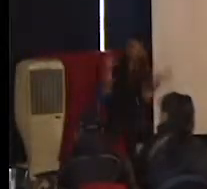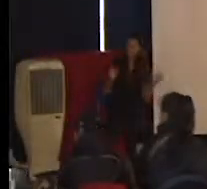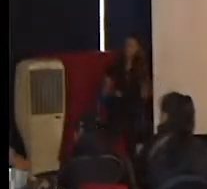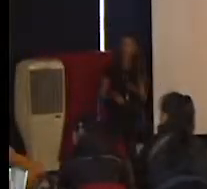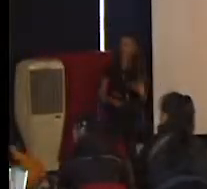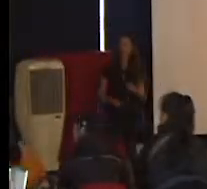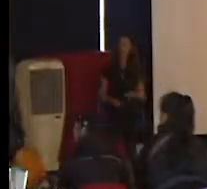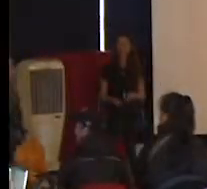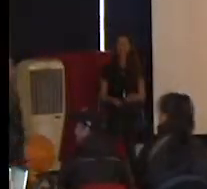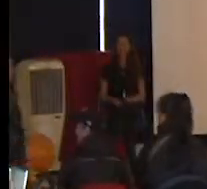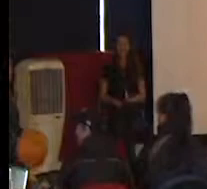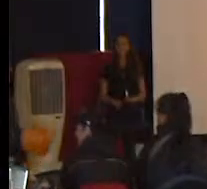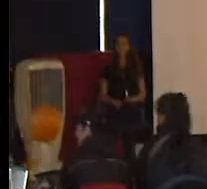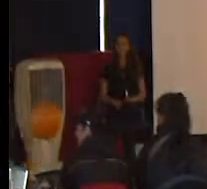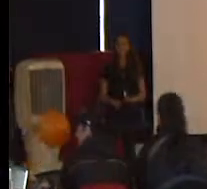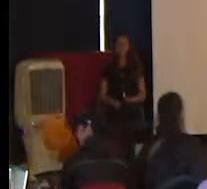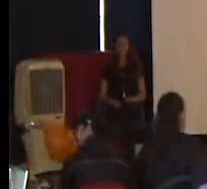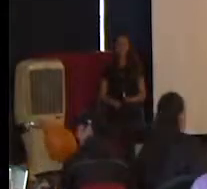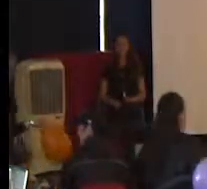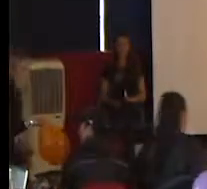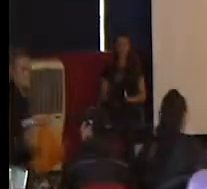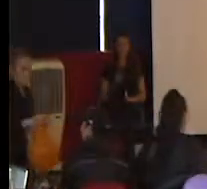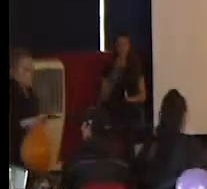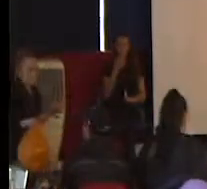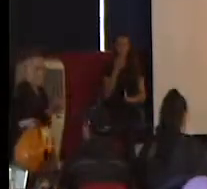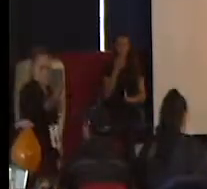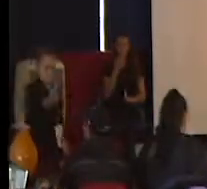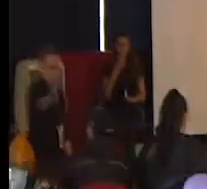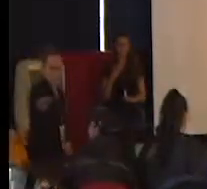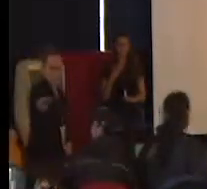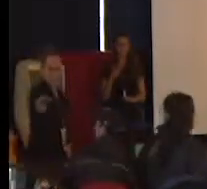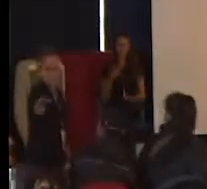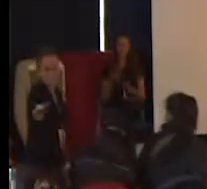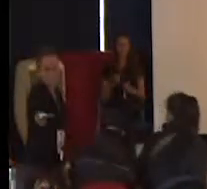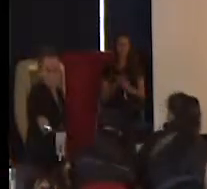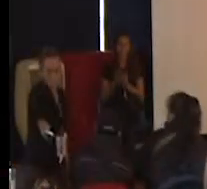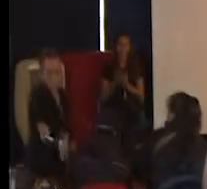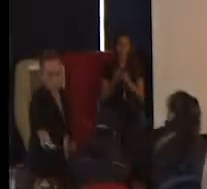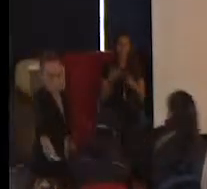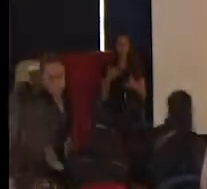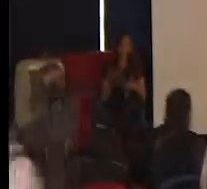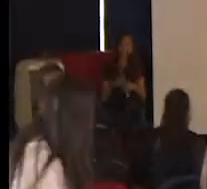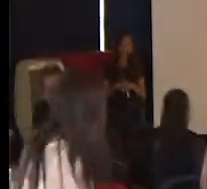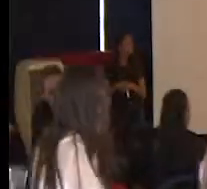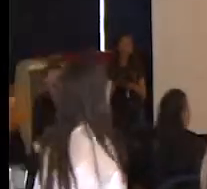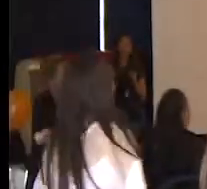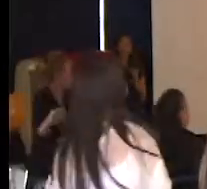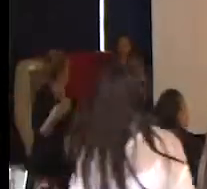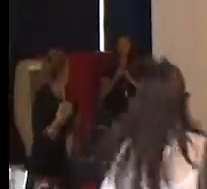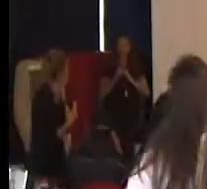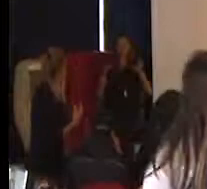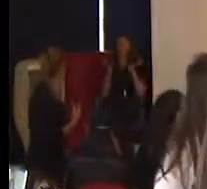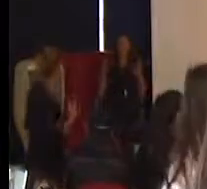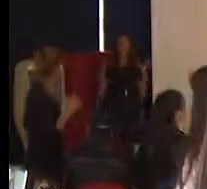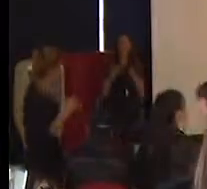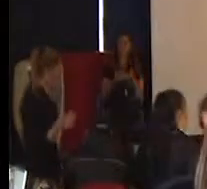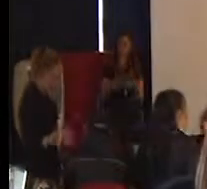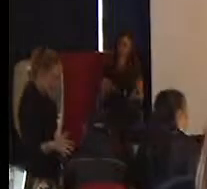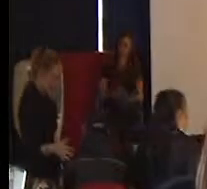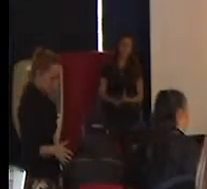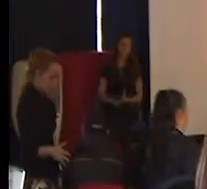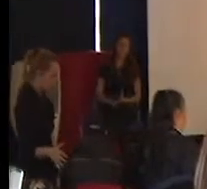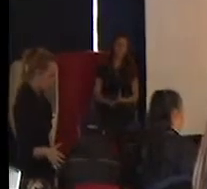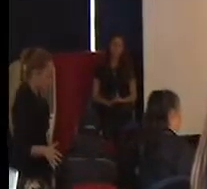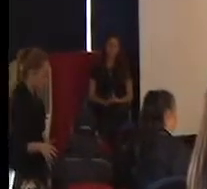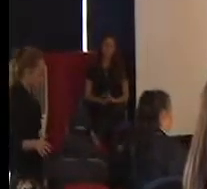fe. Oiga, estamos llenos de cosas, estamos llenos, estamos que explotamos, sí.